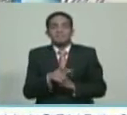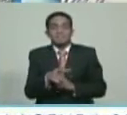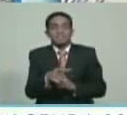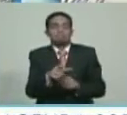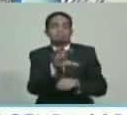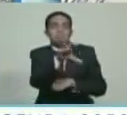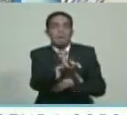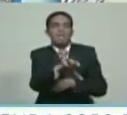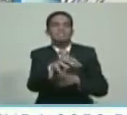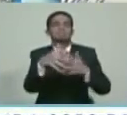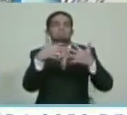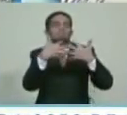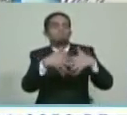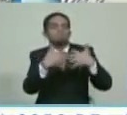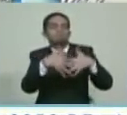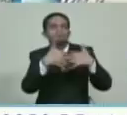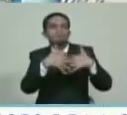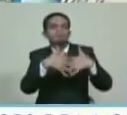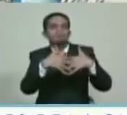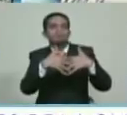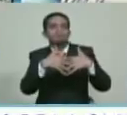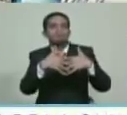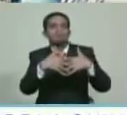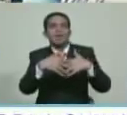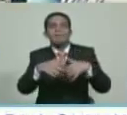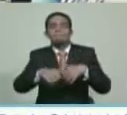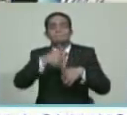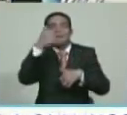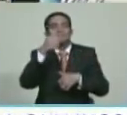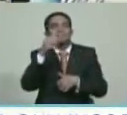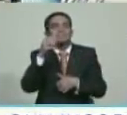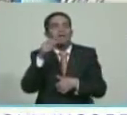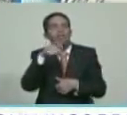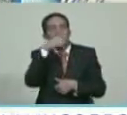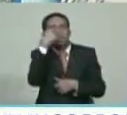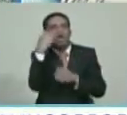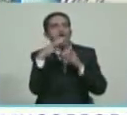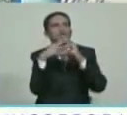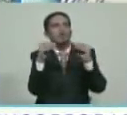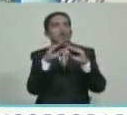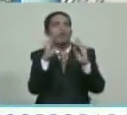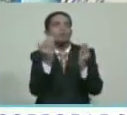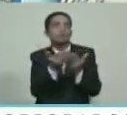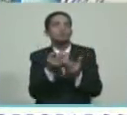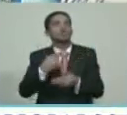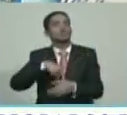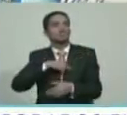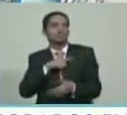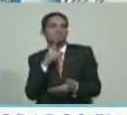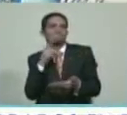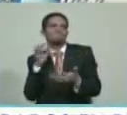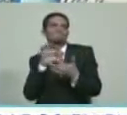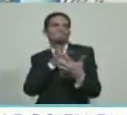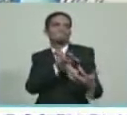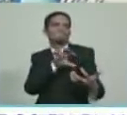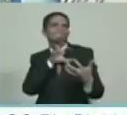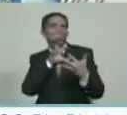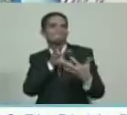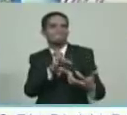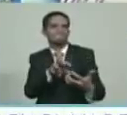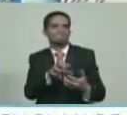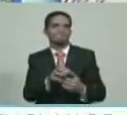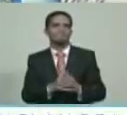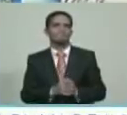productor de mayor cocaína en el mundo, luchar contra este flagelo. Por